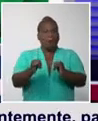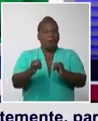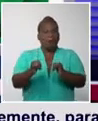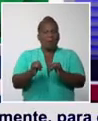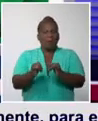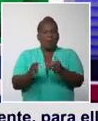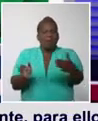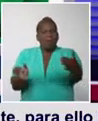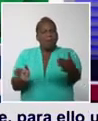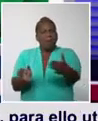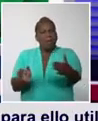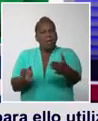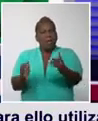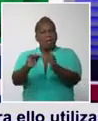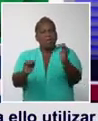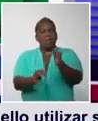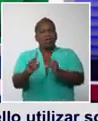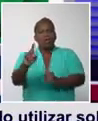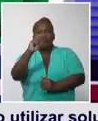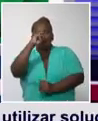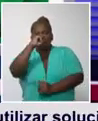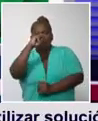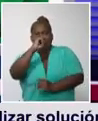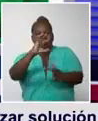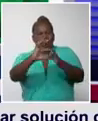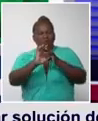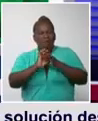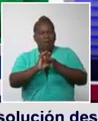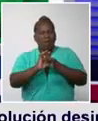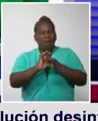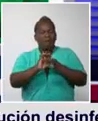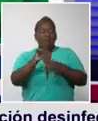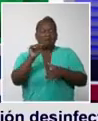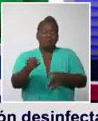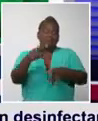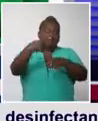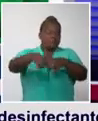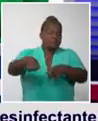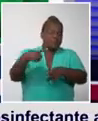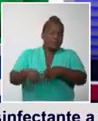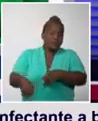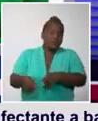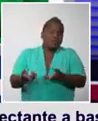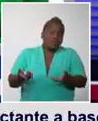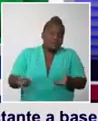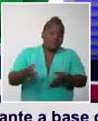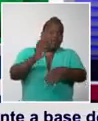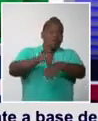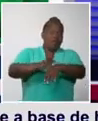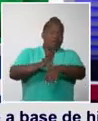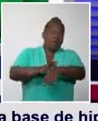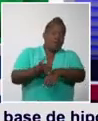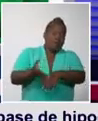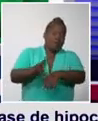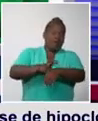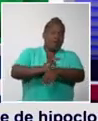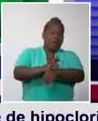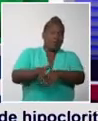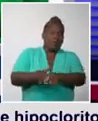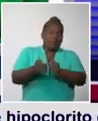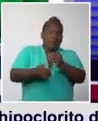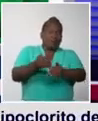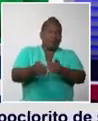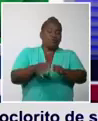las cosas que pasa con esta COVID-19, que su evolución muchas veces es desfavorable.